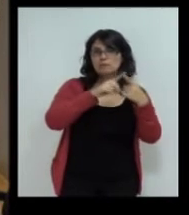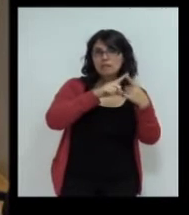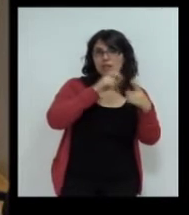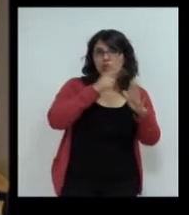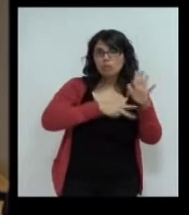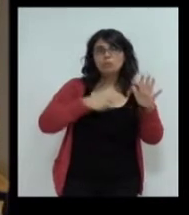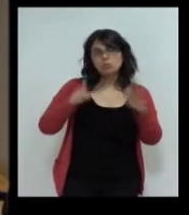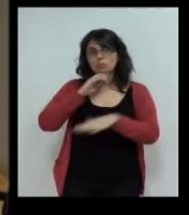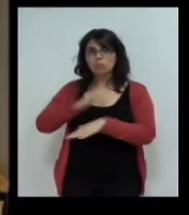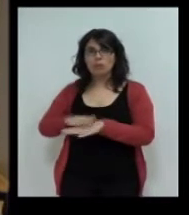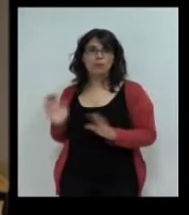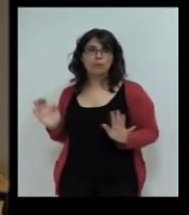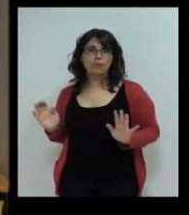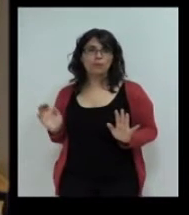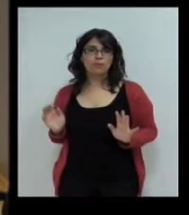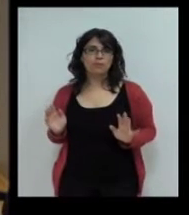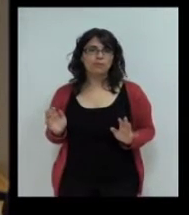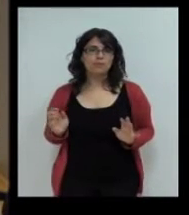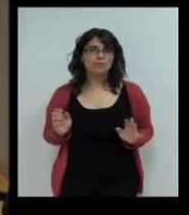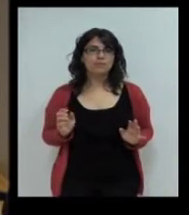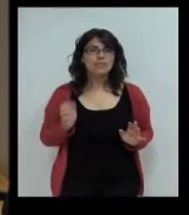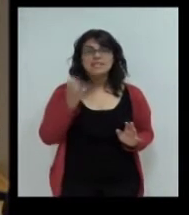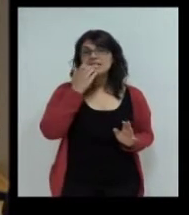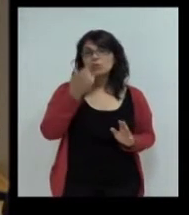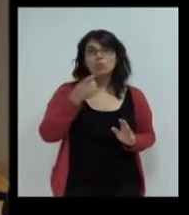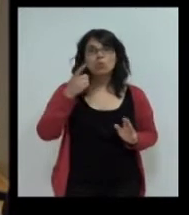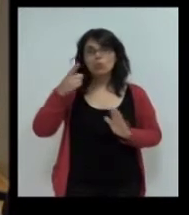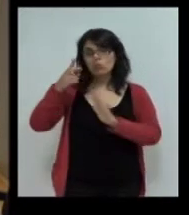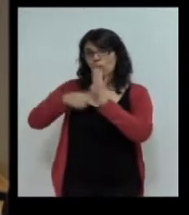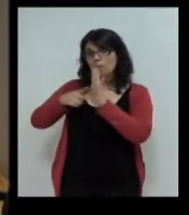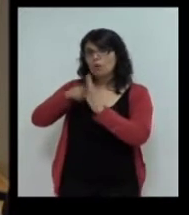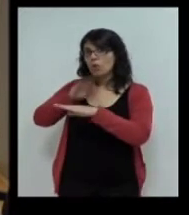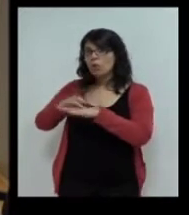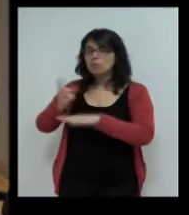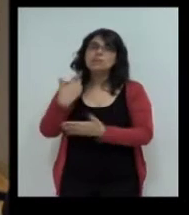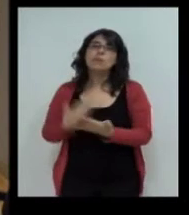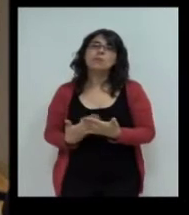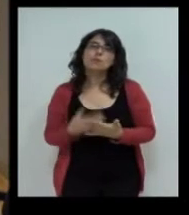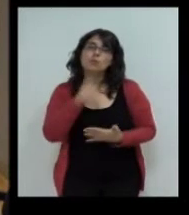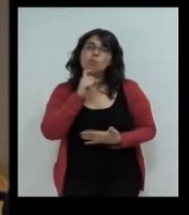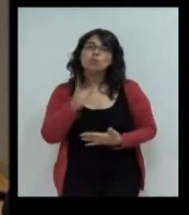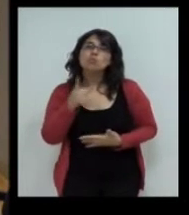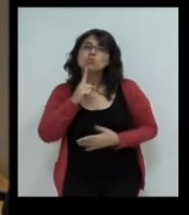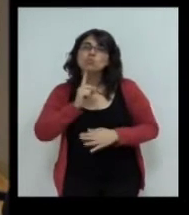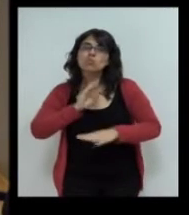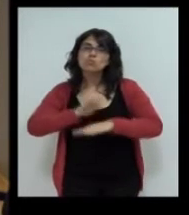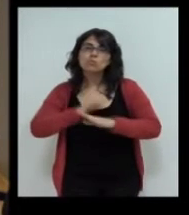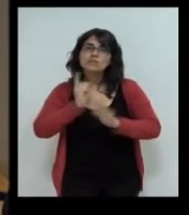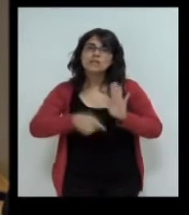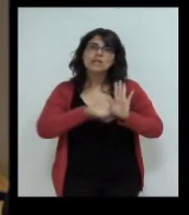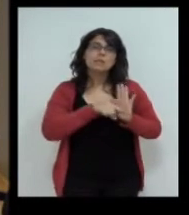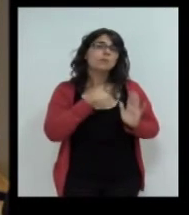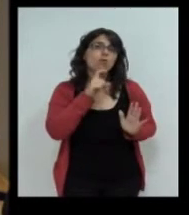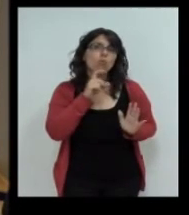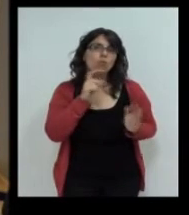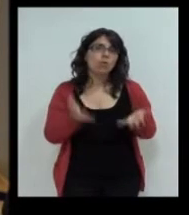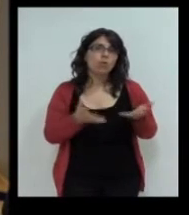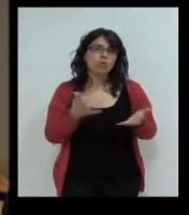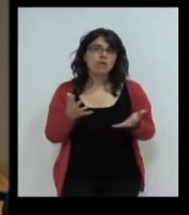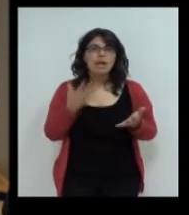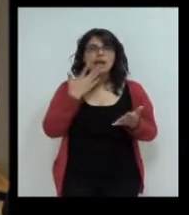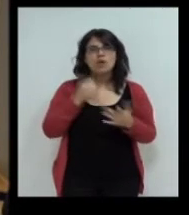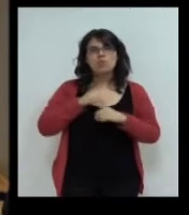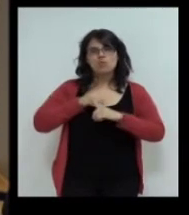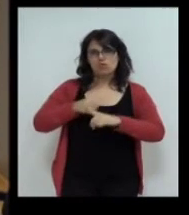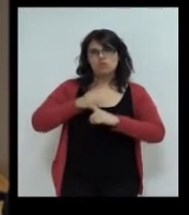directiva. Si no cumple la norma tal, demuéstreme que está cumpliendo la directiva. Y era una especie de lobby, de